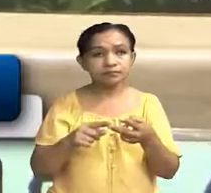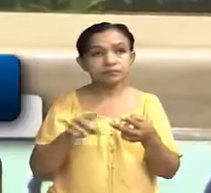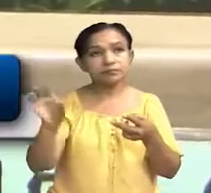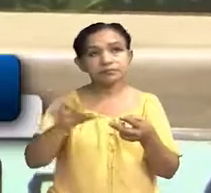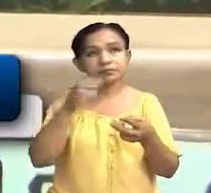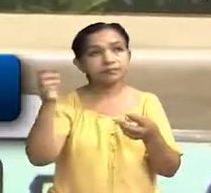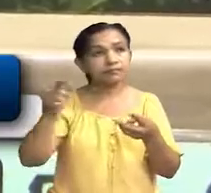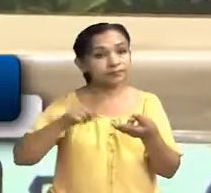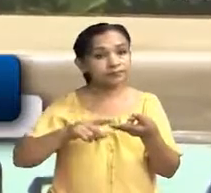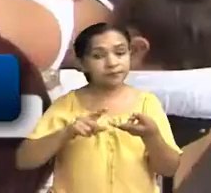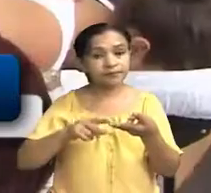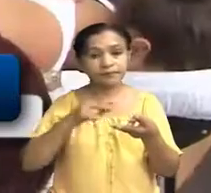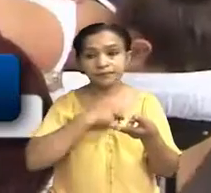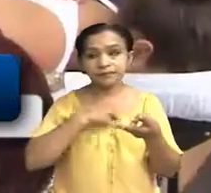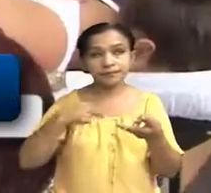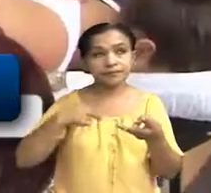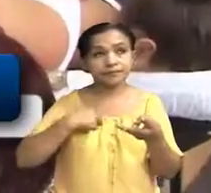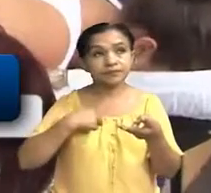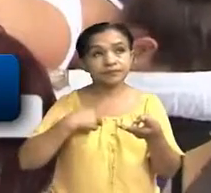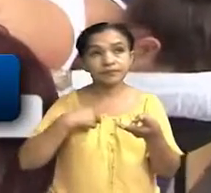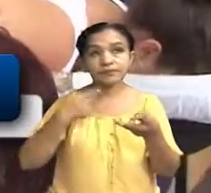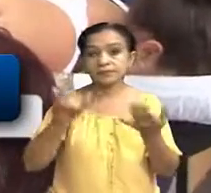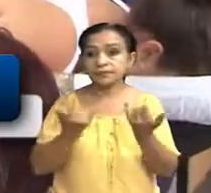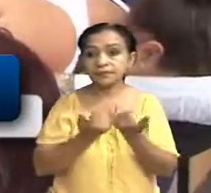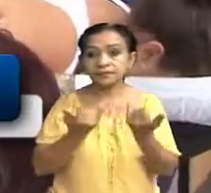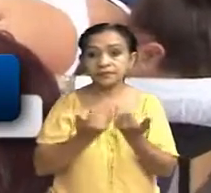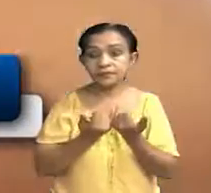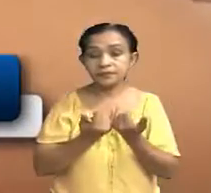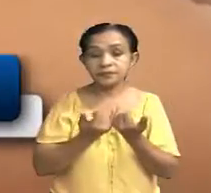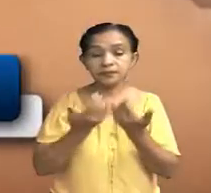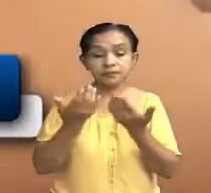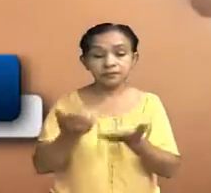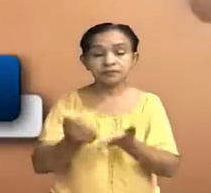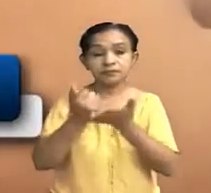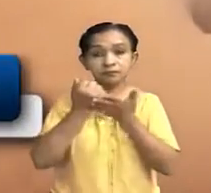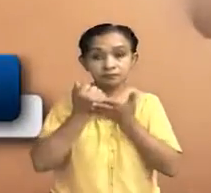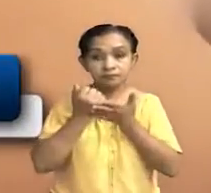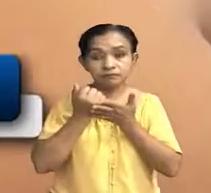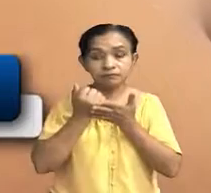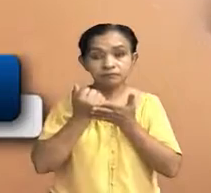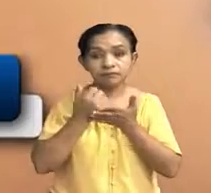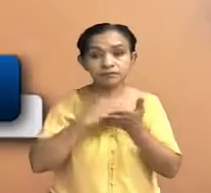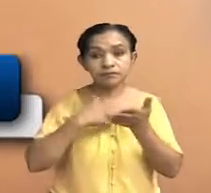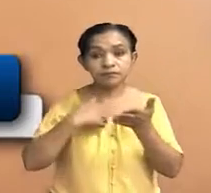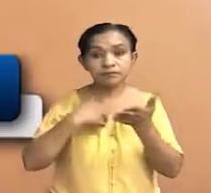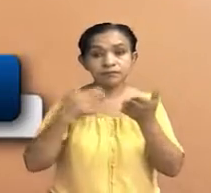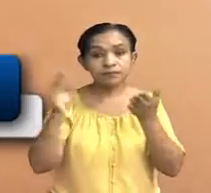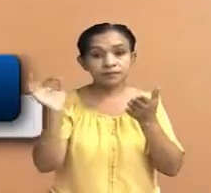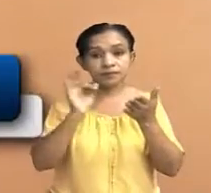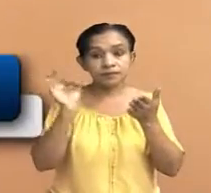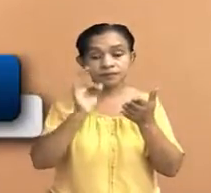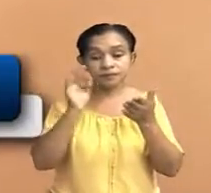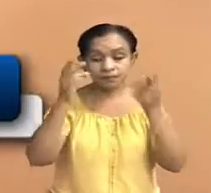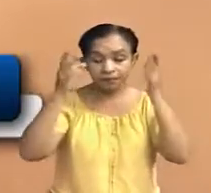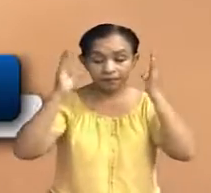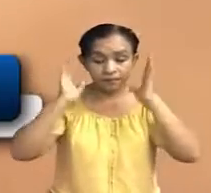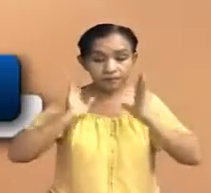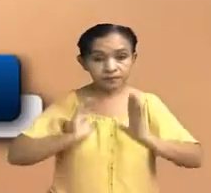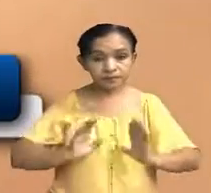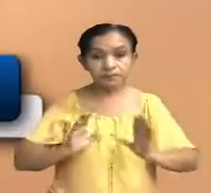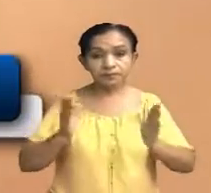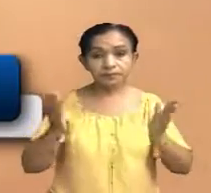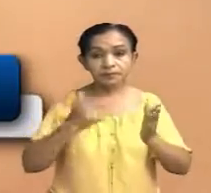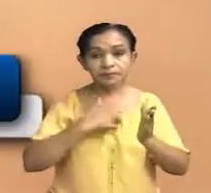de procedimiento es que se hace un tratamiento meramente paliativo. Si atendemos al paciente de manera integral, de